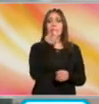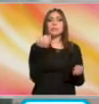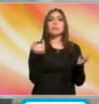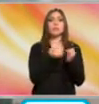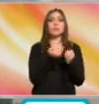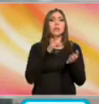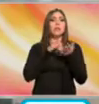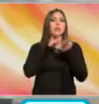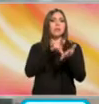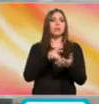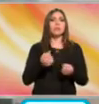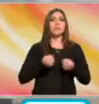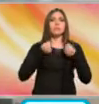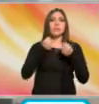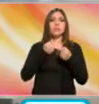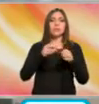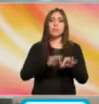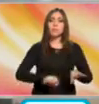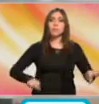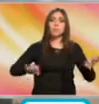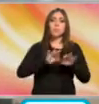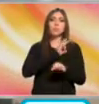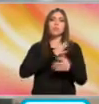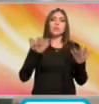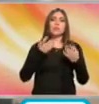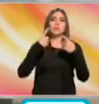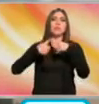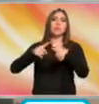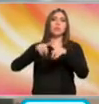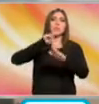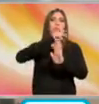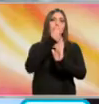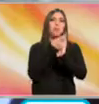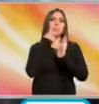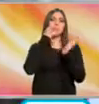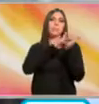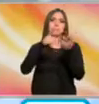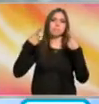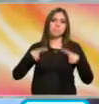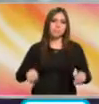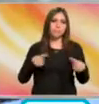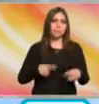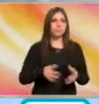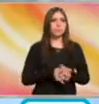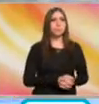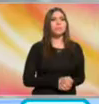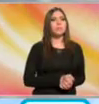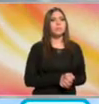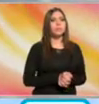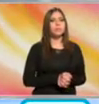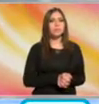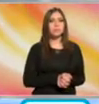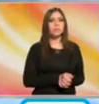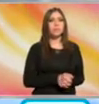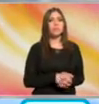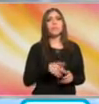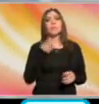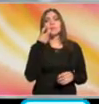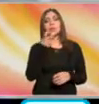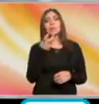organizativa fundamental para poder llevar a cabo los programas humanitarios. Los muchachos o los voluntarios,